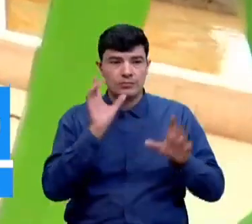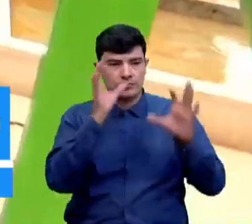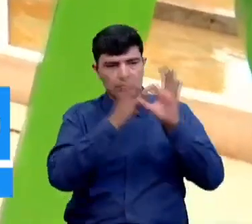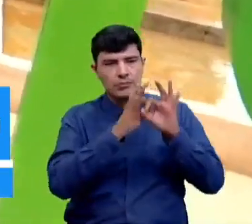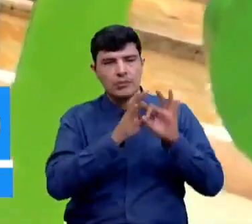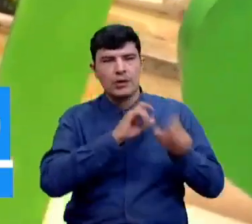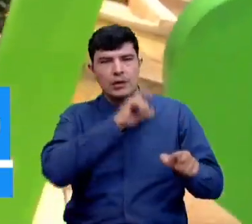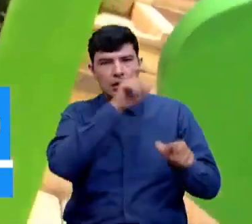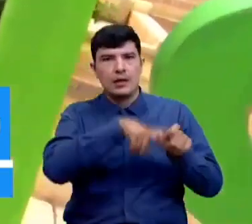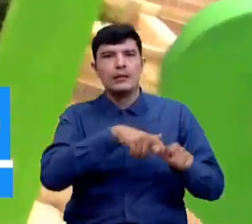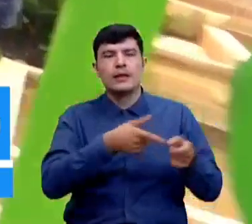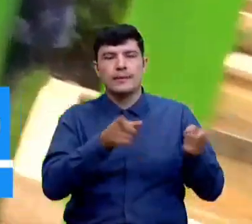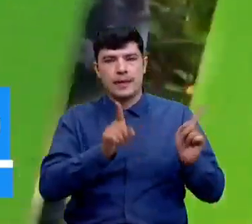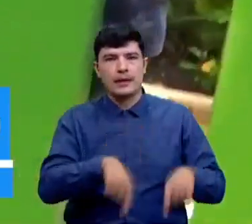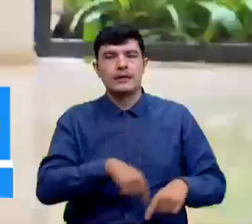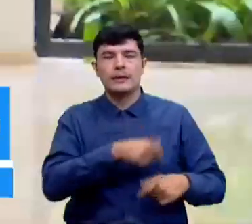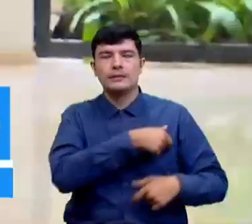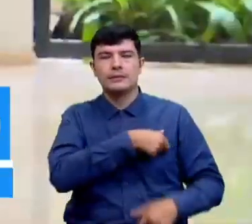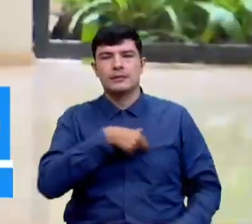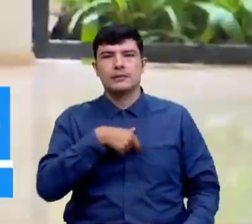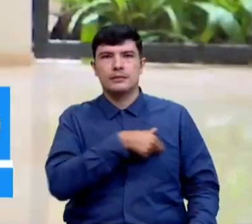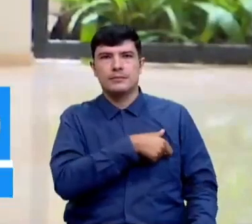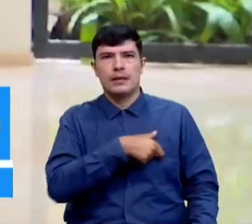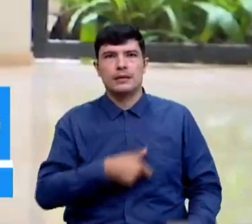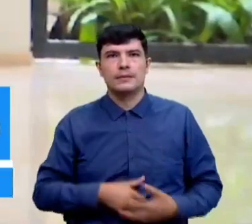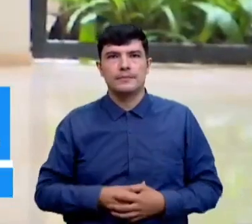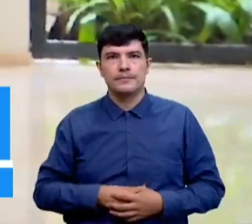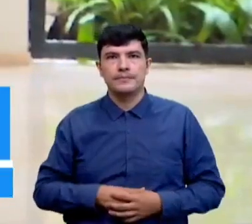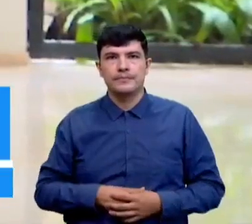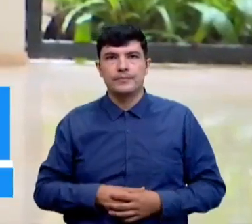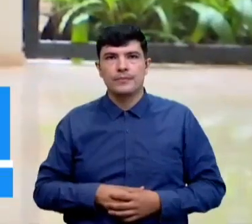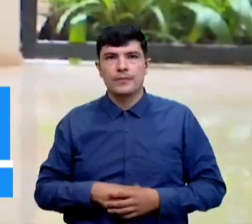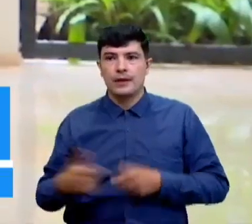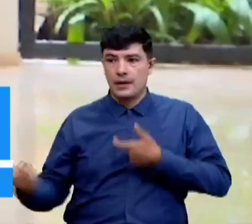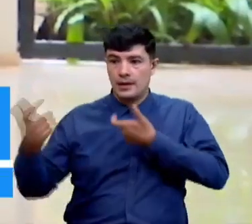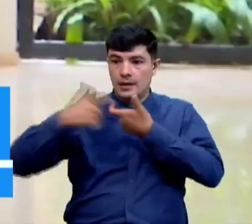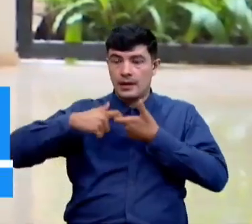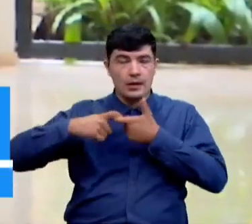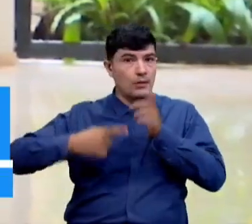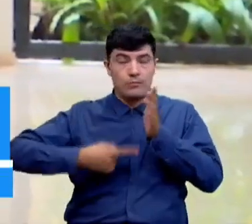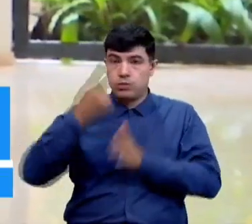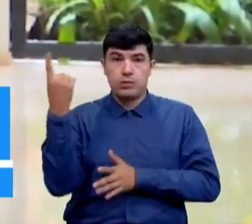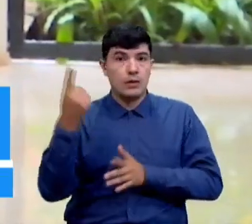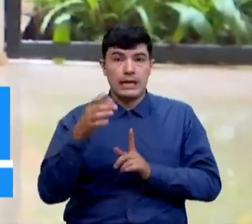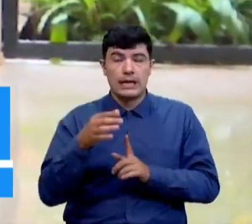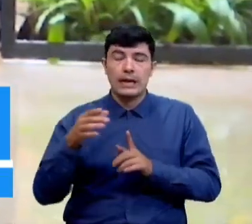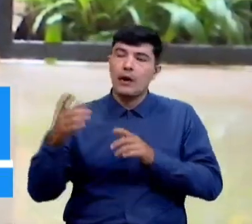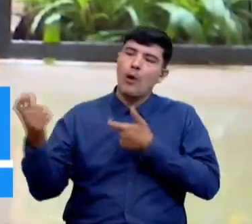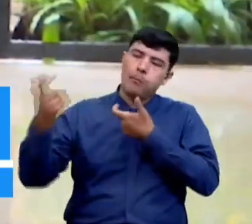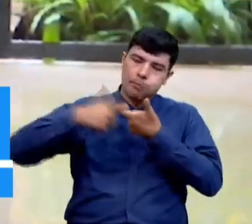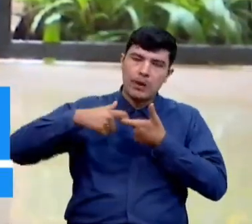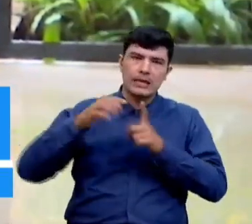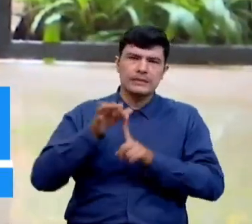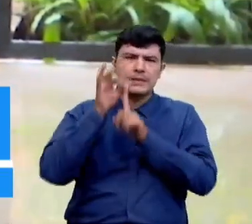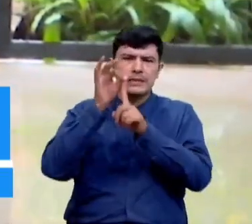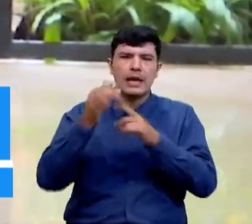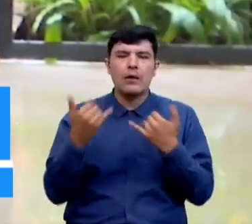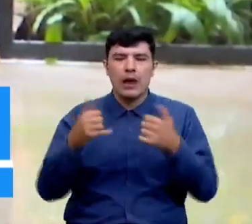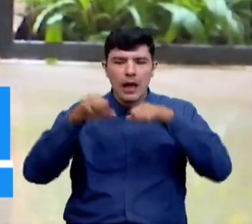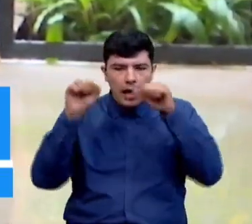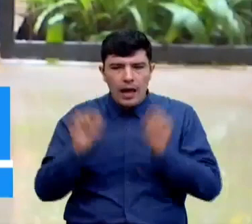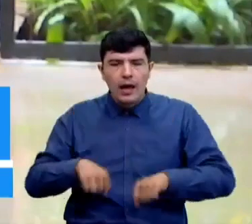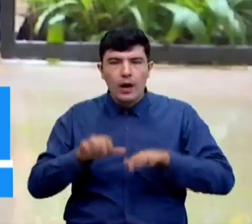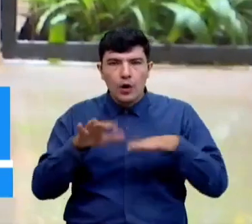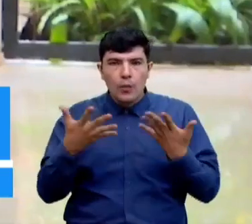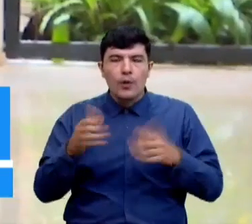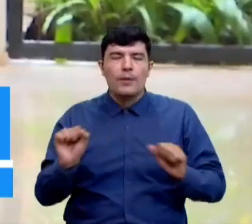SISBEN. Sí, esta admisión excepcional se va a aprobar con haciendo un